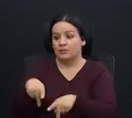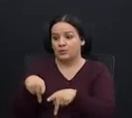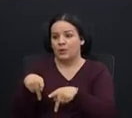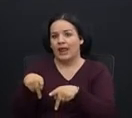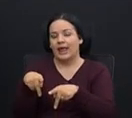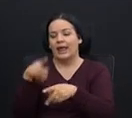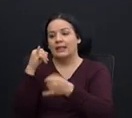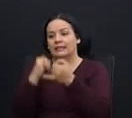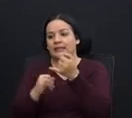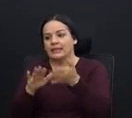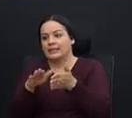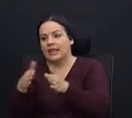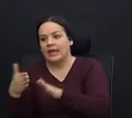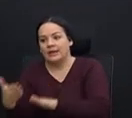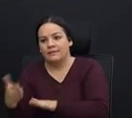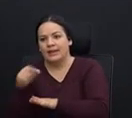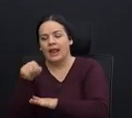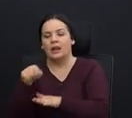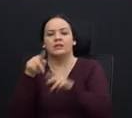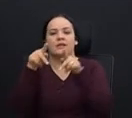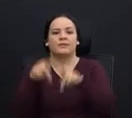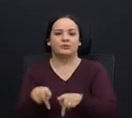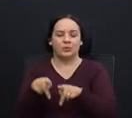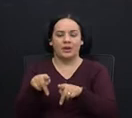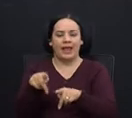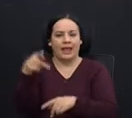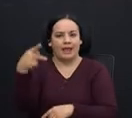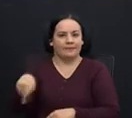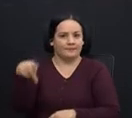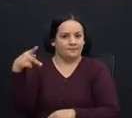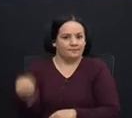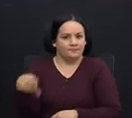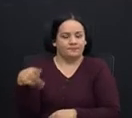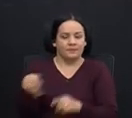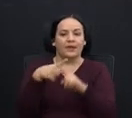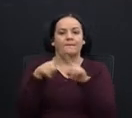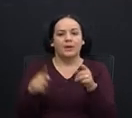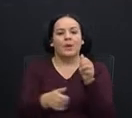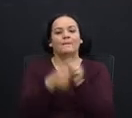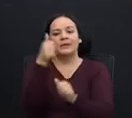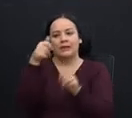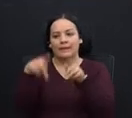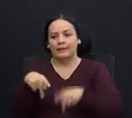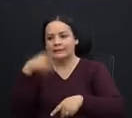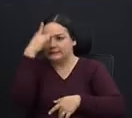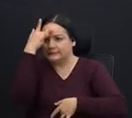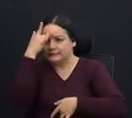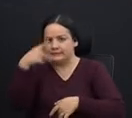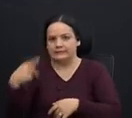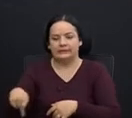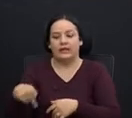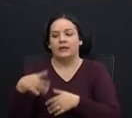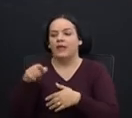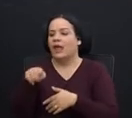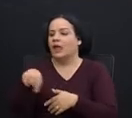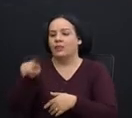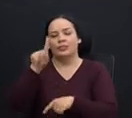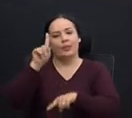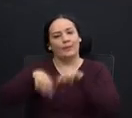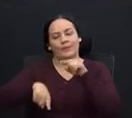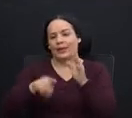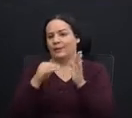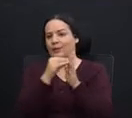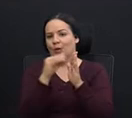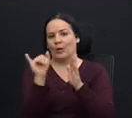es habitualmente un enfermo grave, pero obviamente la mayoría de los enfermos graves no pueden ser calificados como